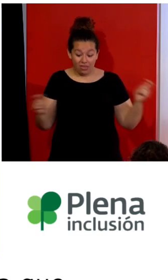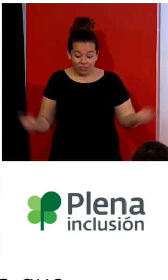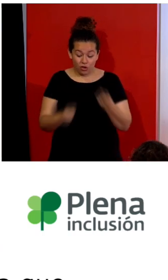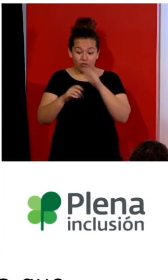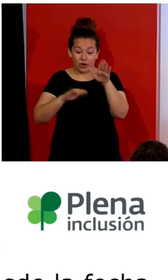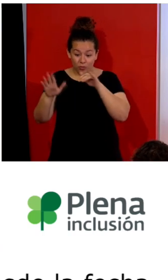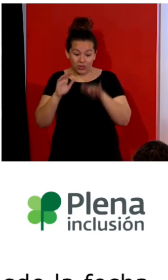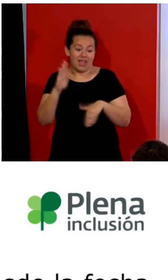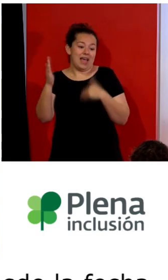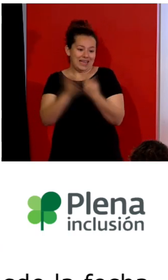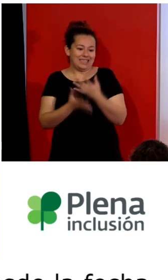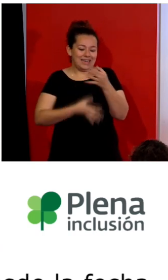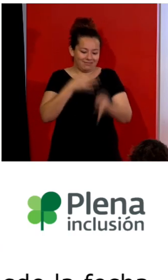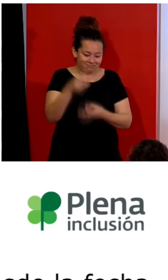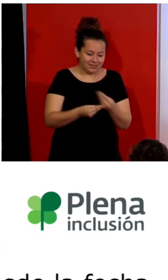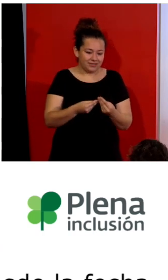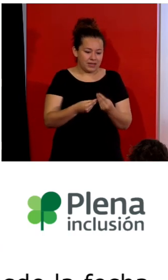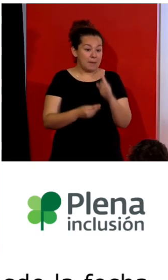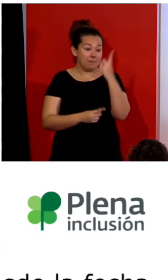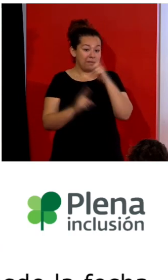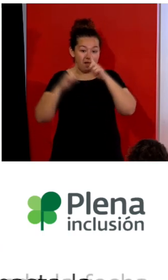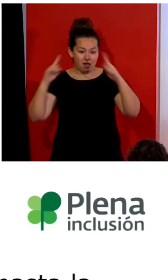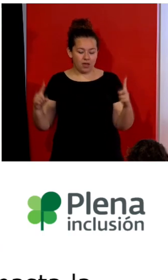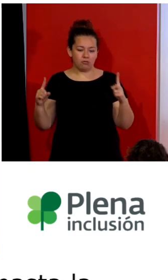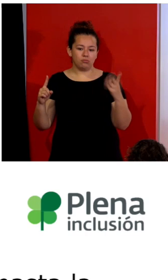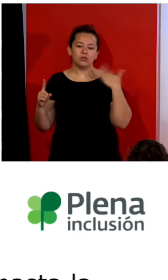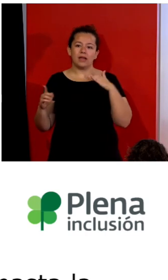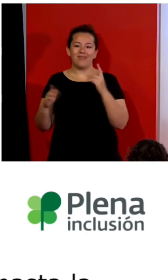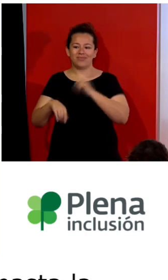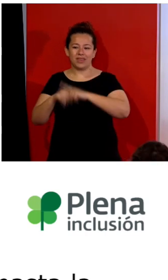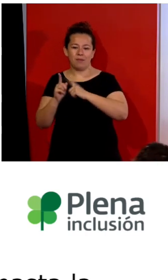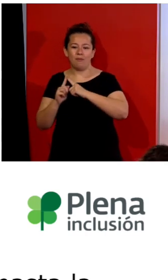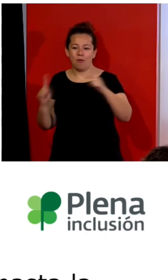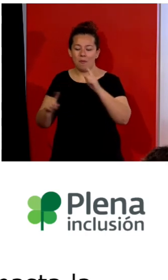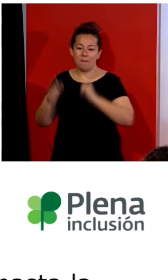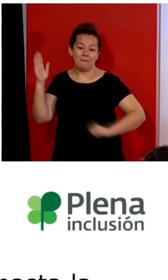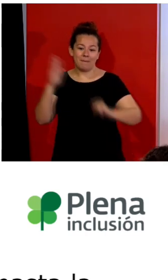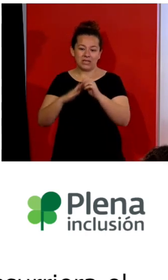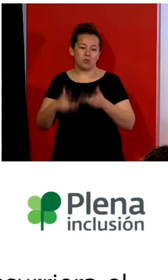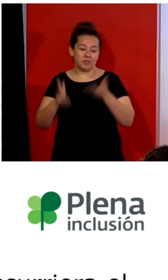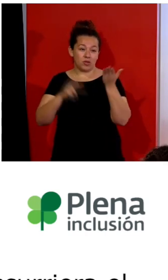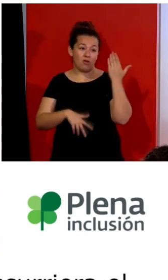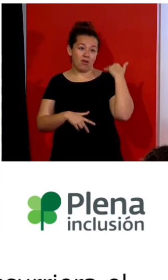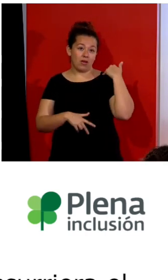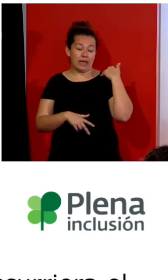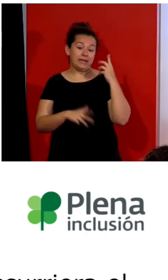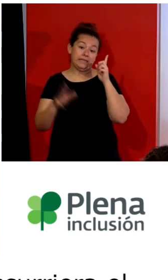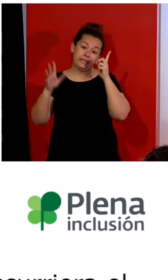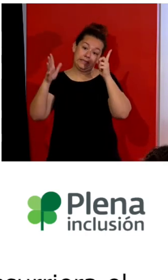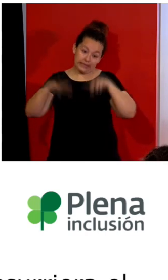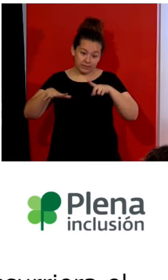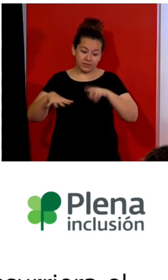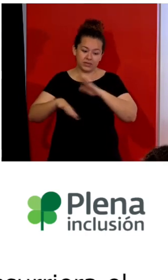hasta la realización del primer ejercicio transcurriera el periodo máximo permitido, que en aquella época era de los 6 meses,